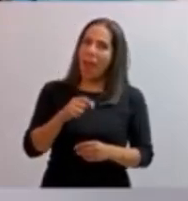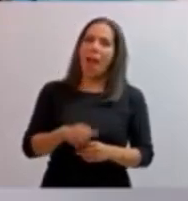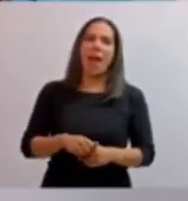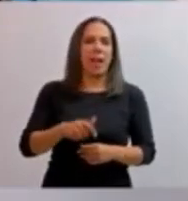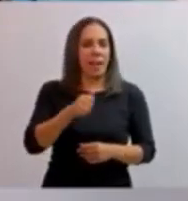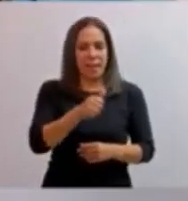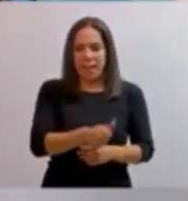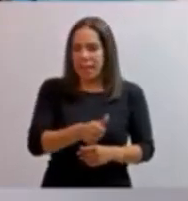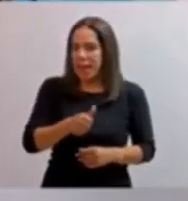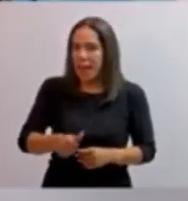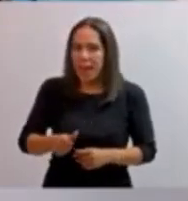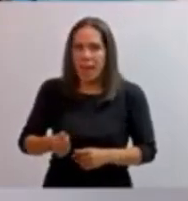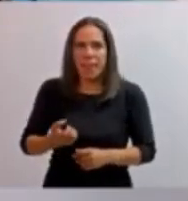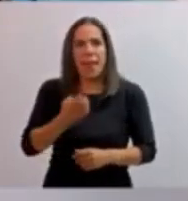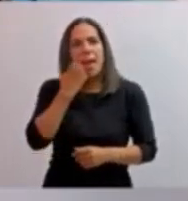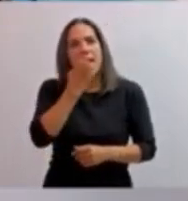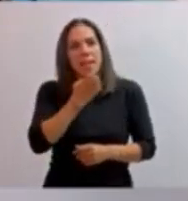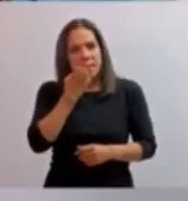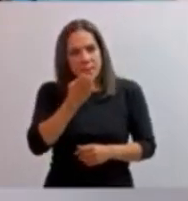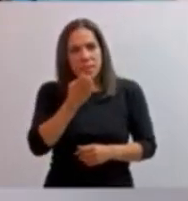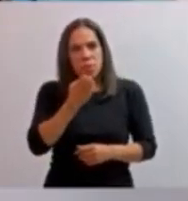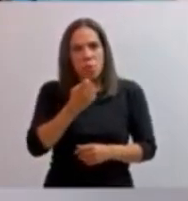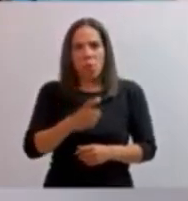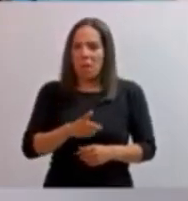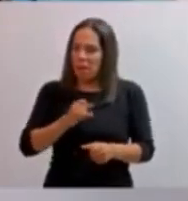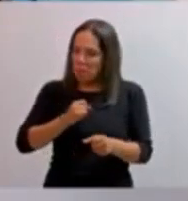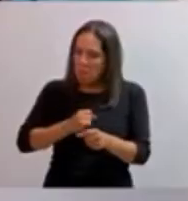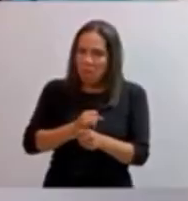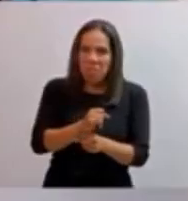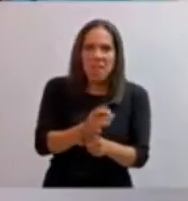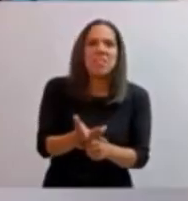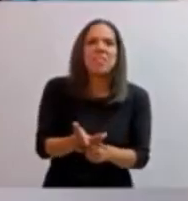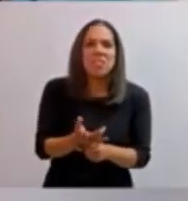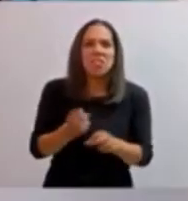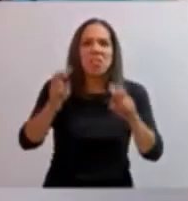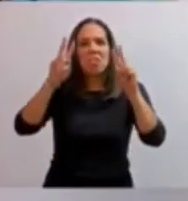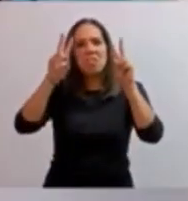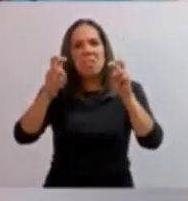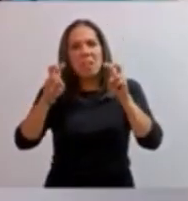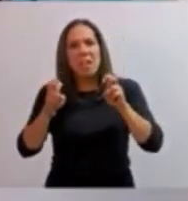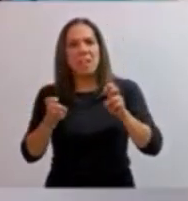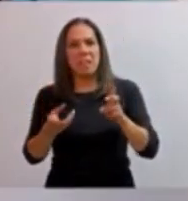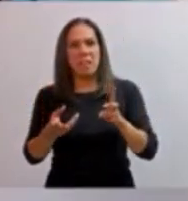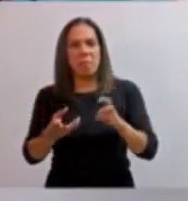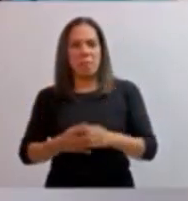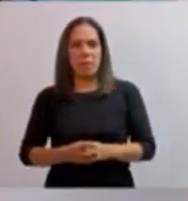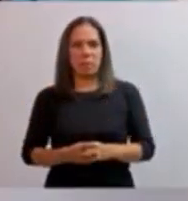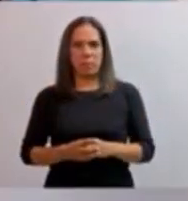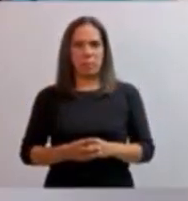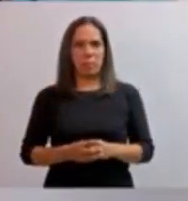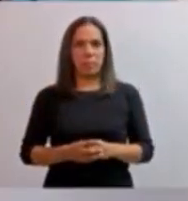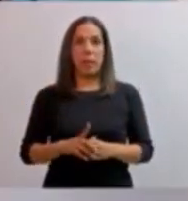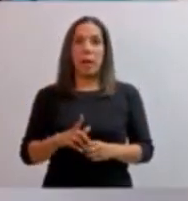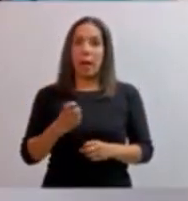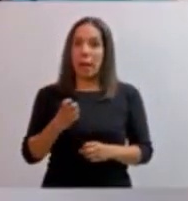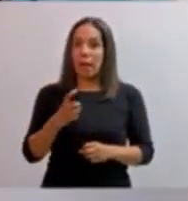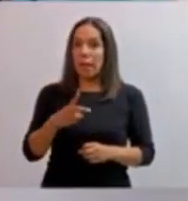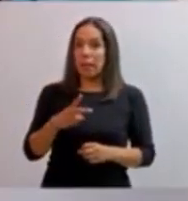colectivo, su agenda, es decir, quienes deciden qué se va a tratar en el Consejo Técnico. Y que